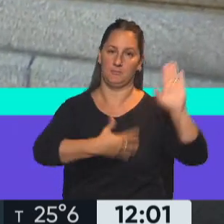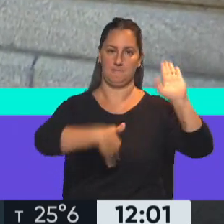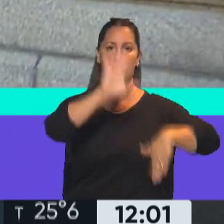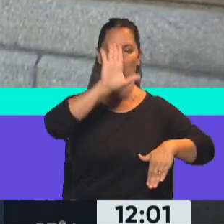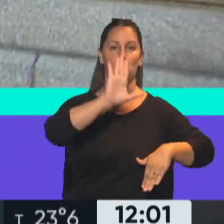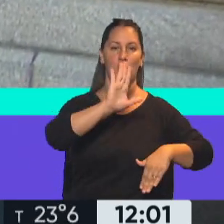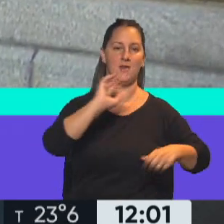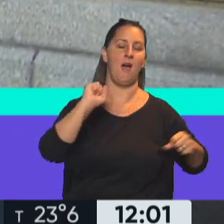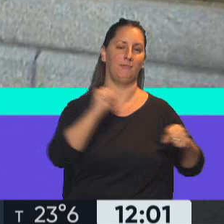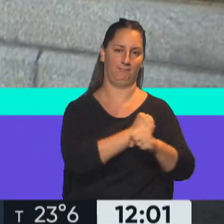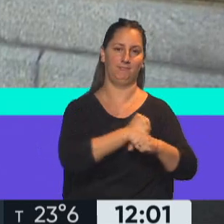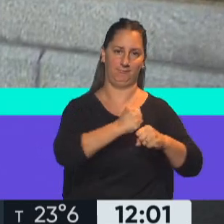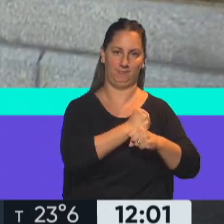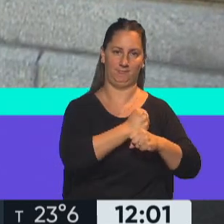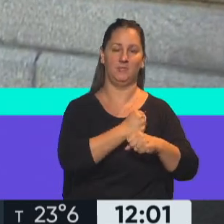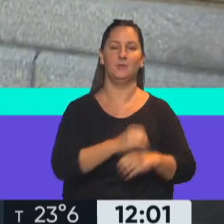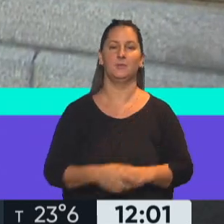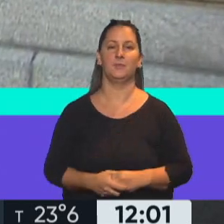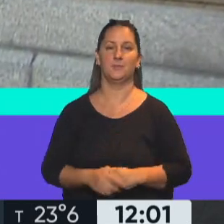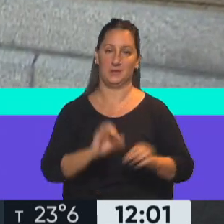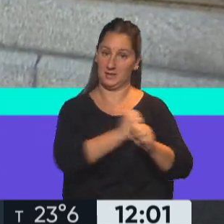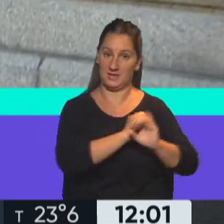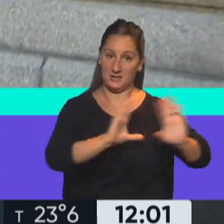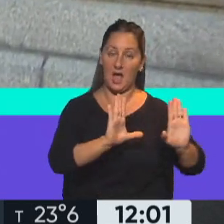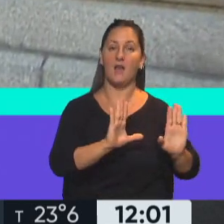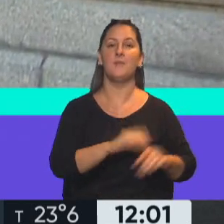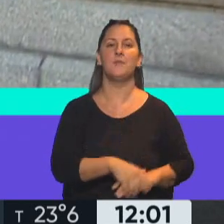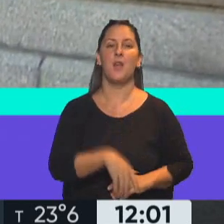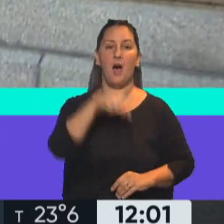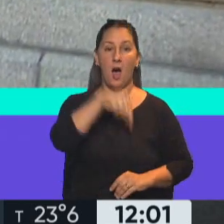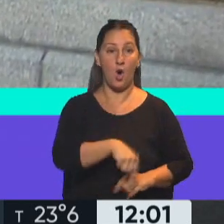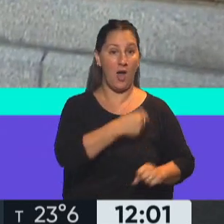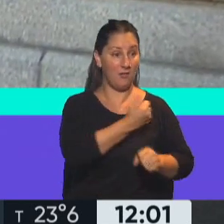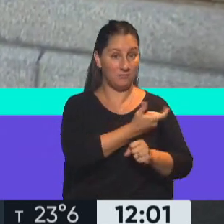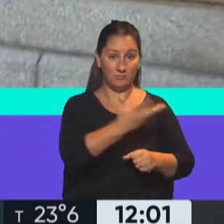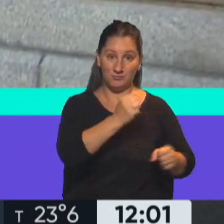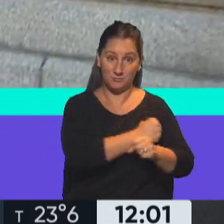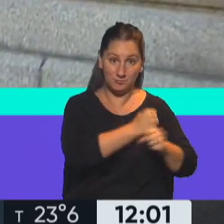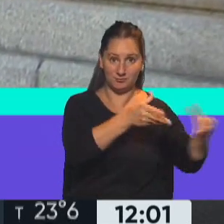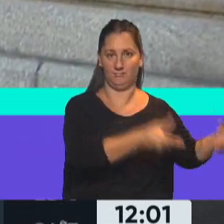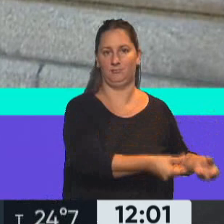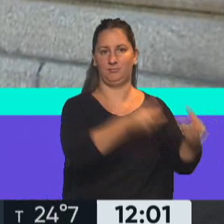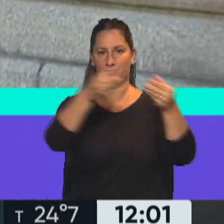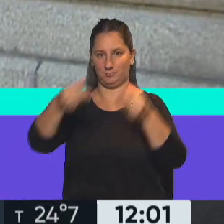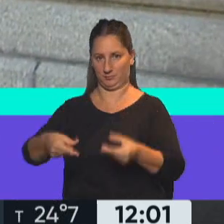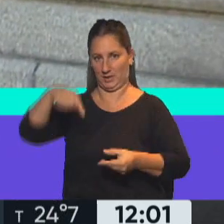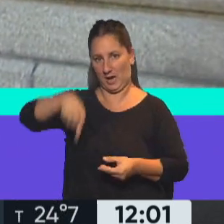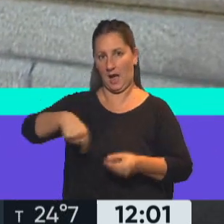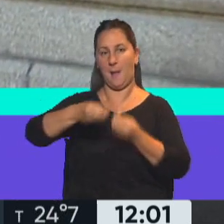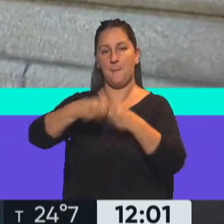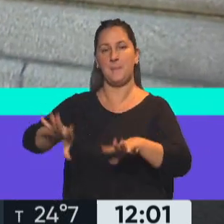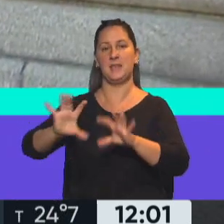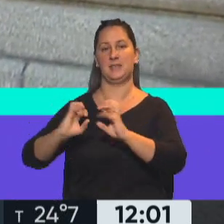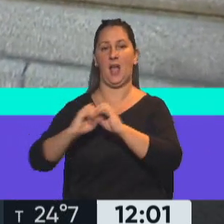importante que logró la Cámara Baja aprobar, sancionar, y con ese número viene a iniciarse el debate con los